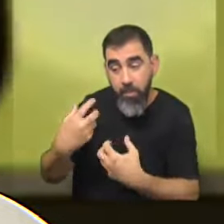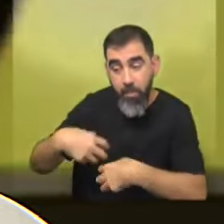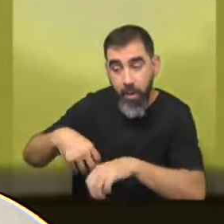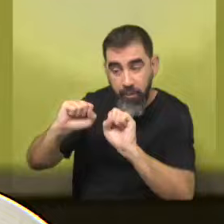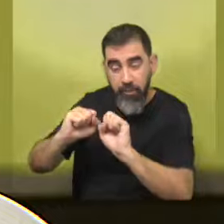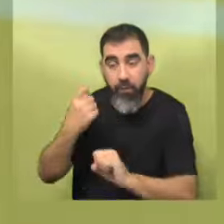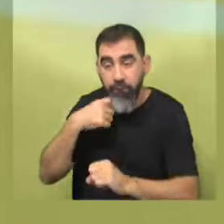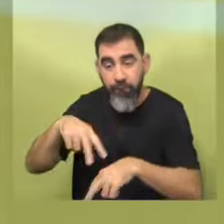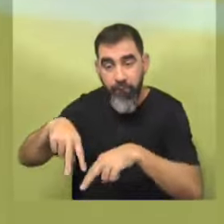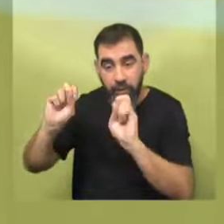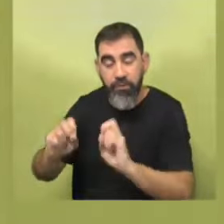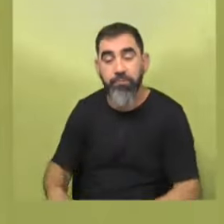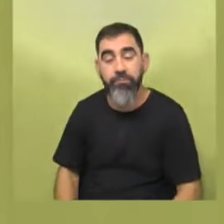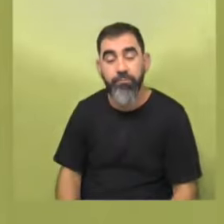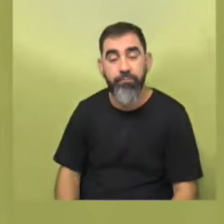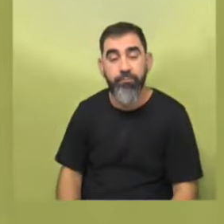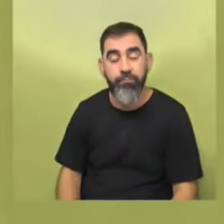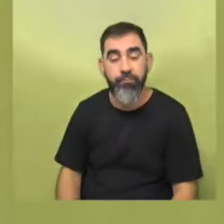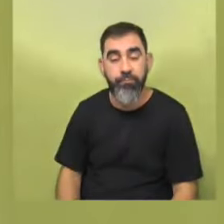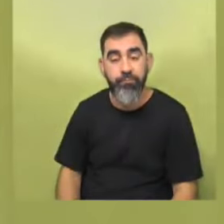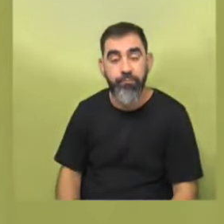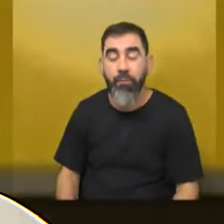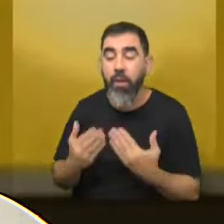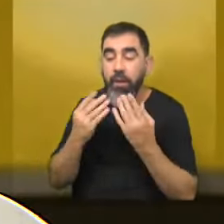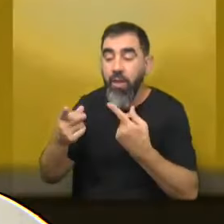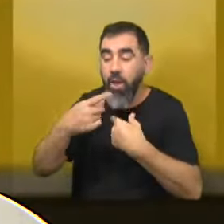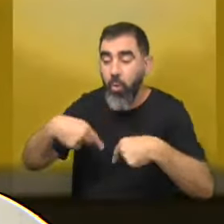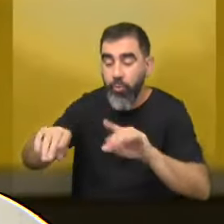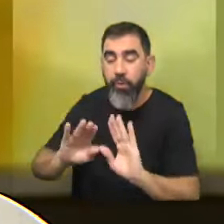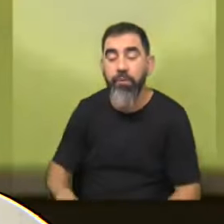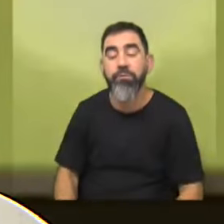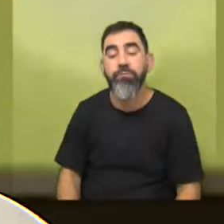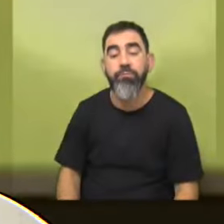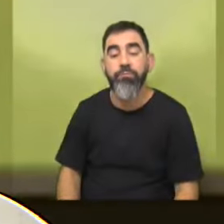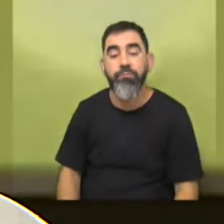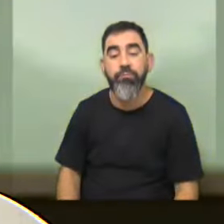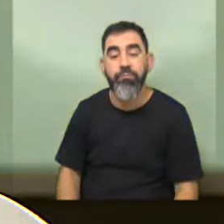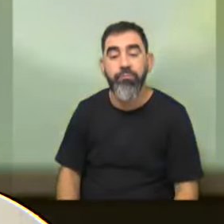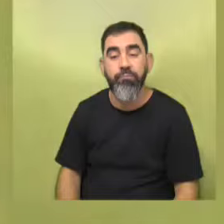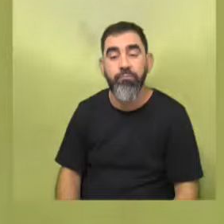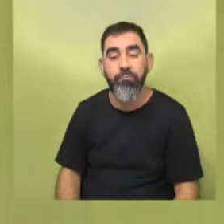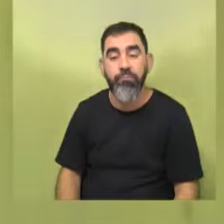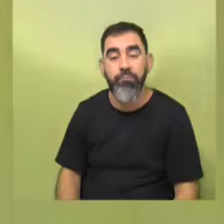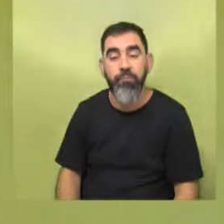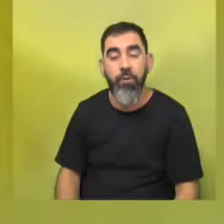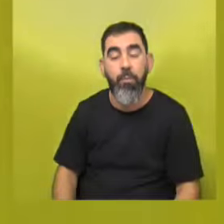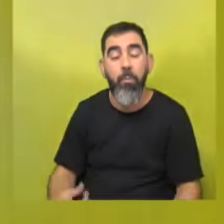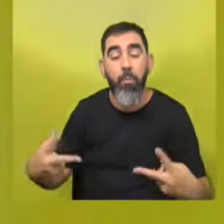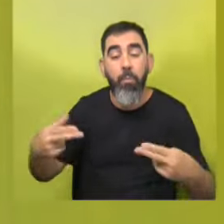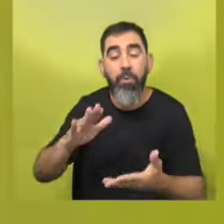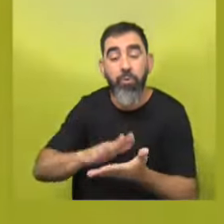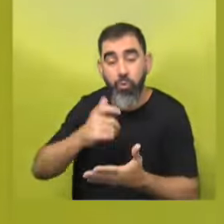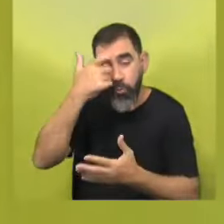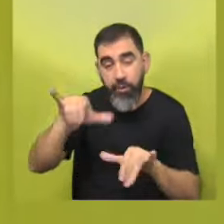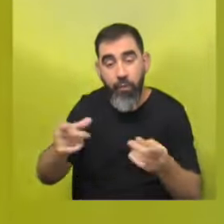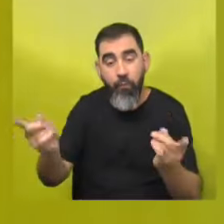Uruguay, ¿sí? Andrea Luis, muchísimas gracias por venir a Hacer la Ciencia. No, por favor, gracias a ustedes y a PDCIVA por brindarme la posibilidad. Hasta pronto. Primera pausa en Sobre